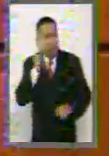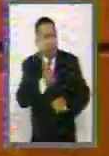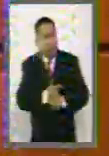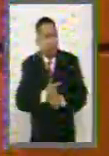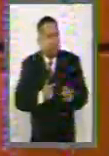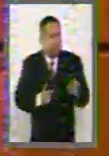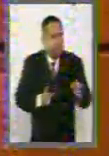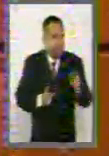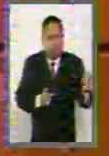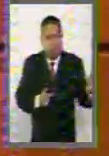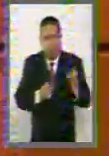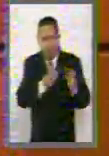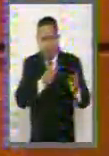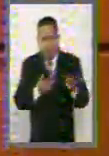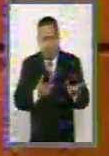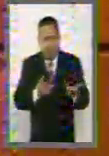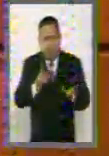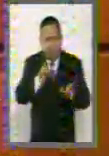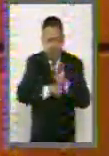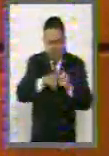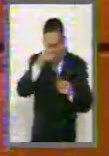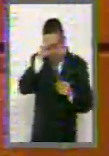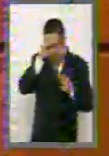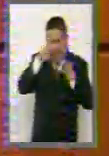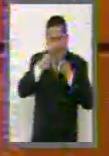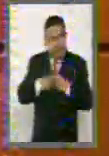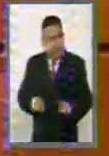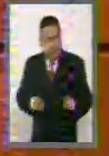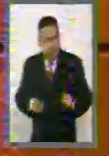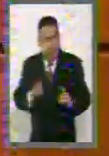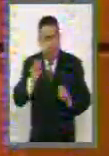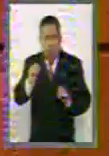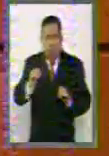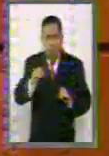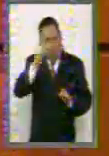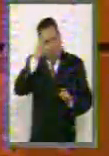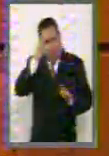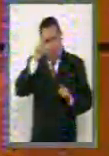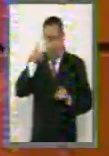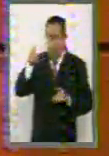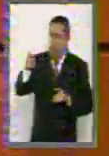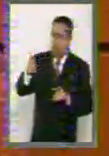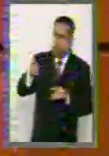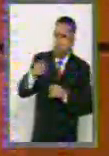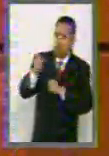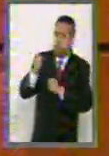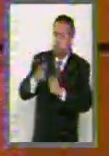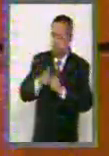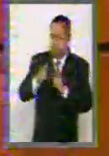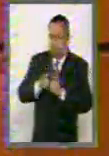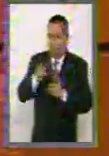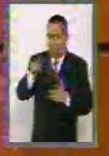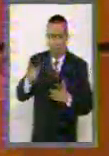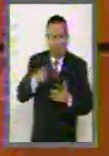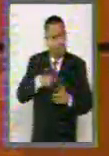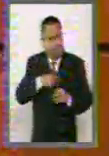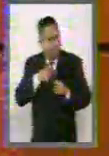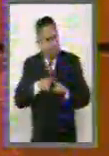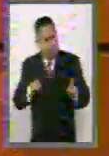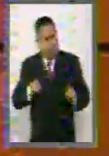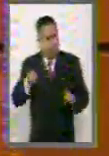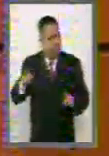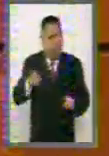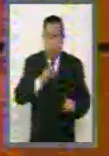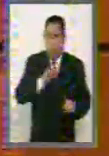tampoco si tienen un pensamiento distinto al pensamiento dominante, al pensamiento del